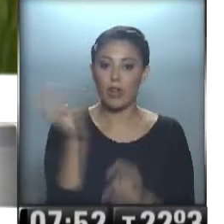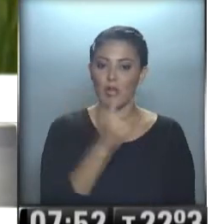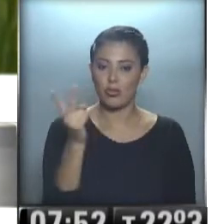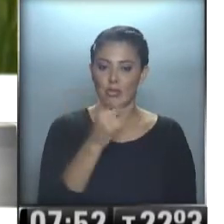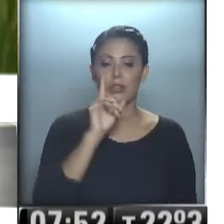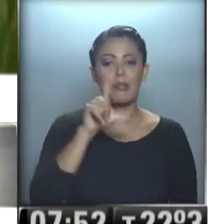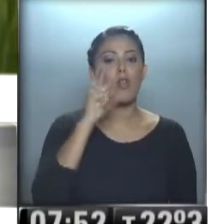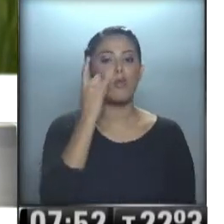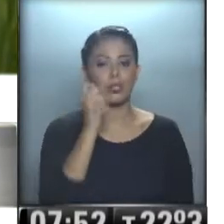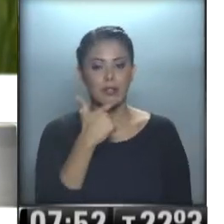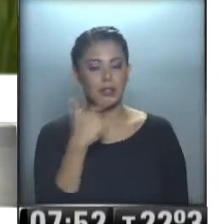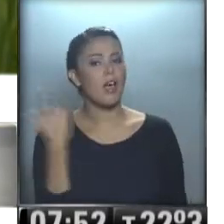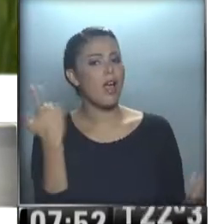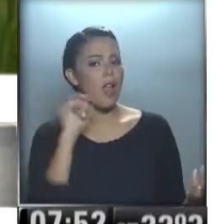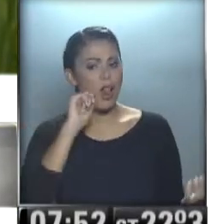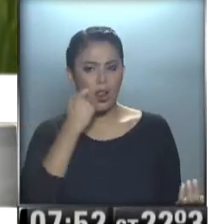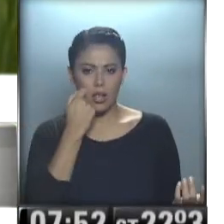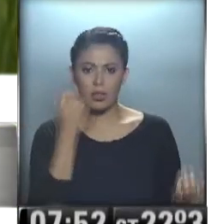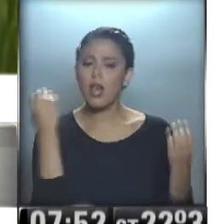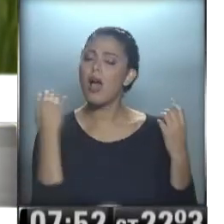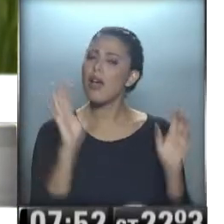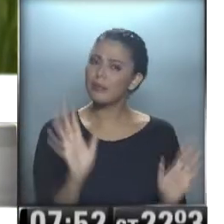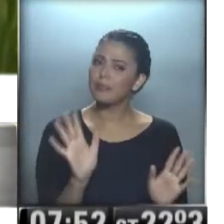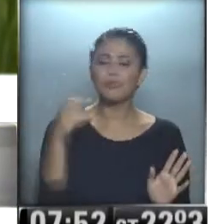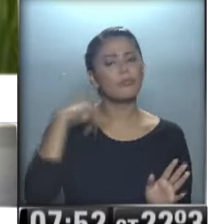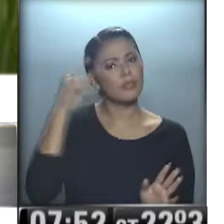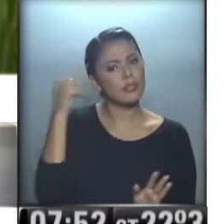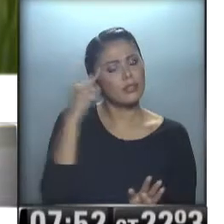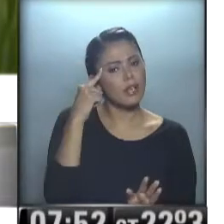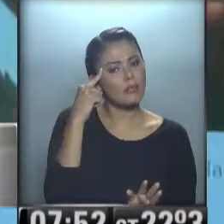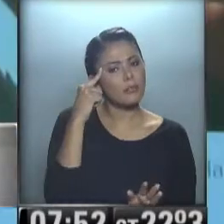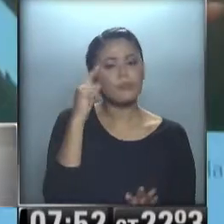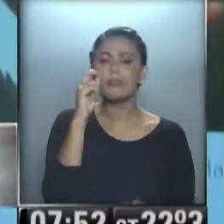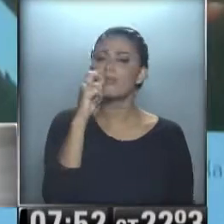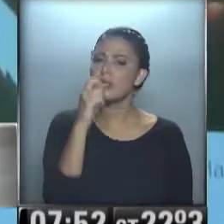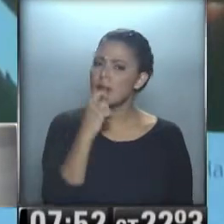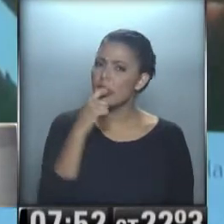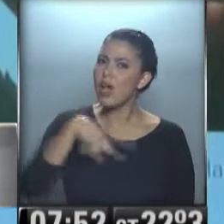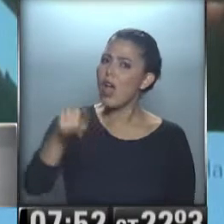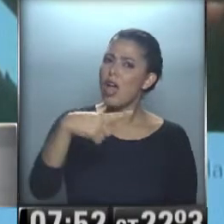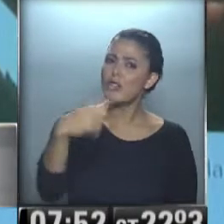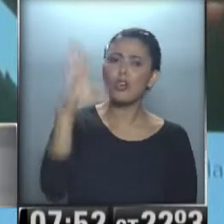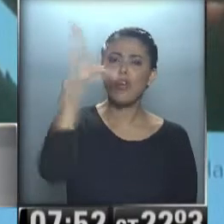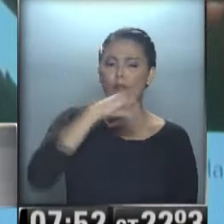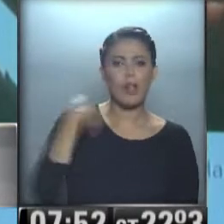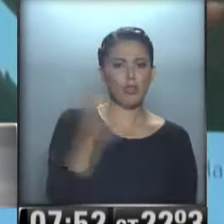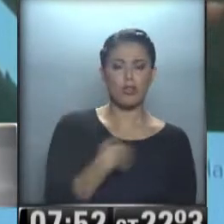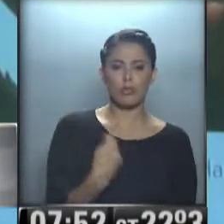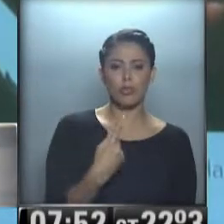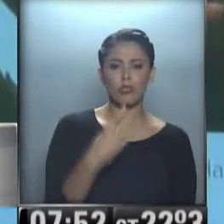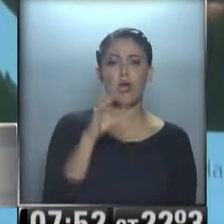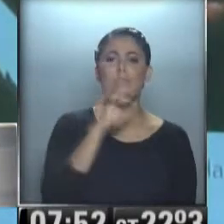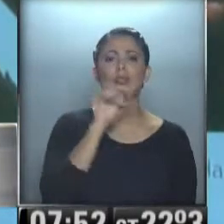¡Qué hermosa! Qué lindo. Eso, vos sabés que yo pensaba, Silvita, se habrán olvidado de nosotros, la